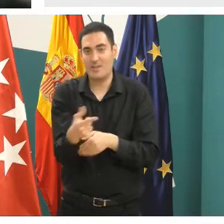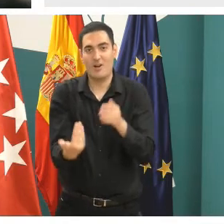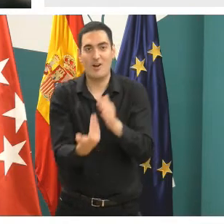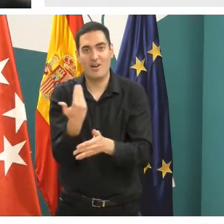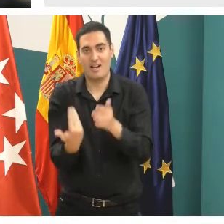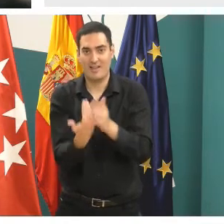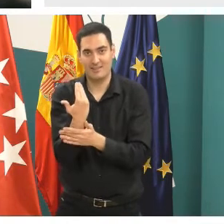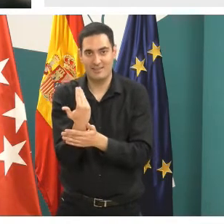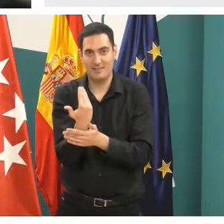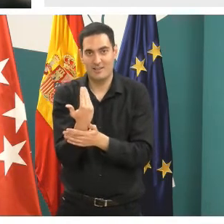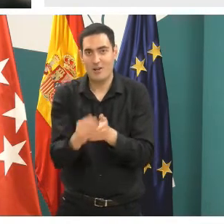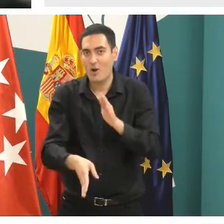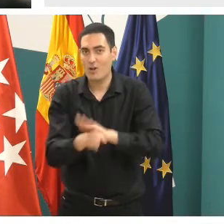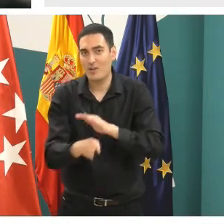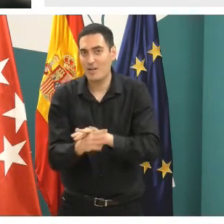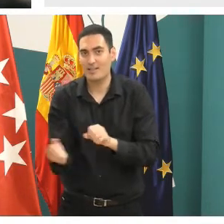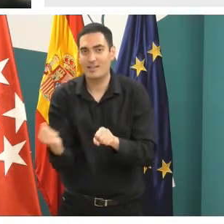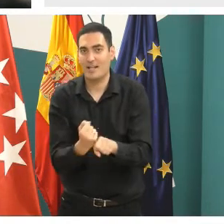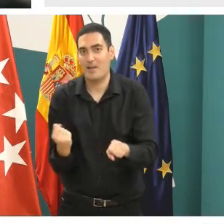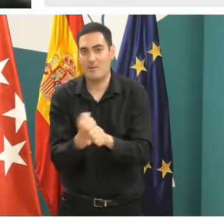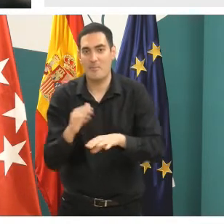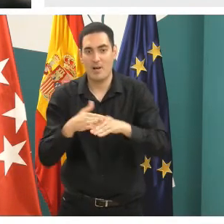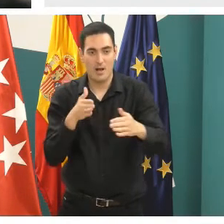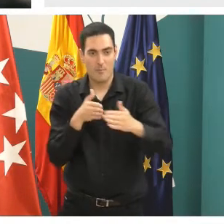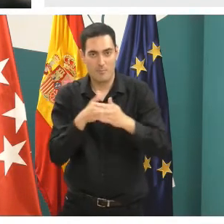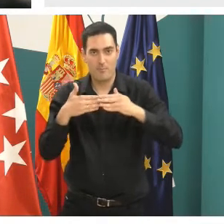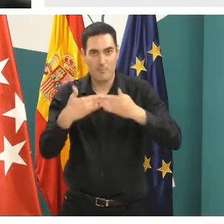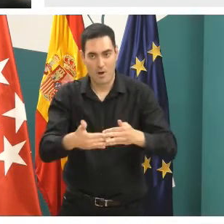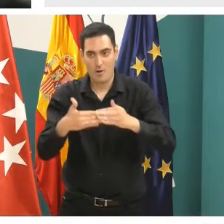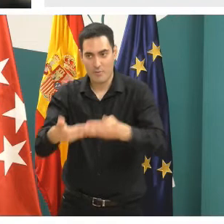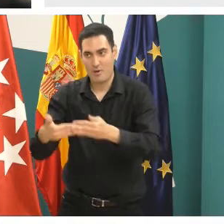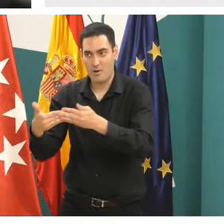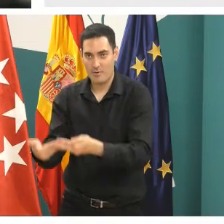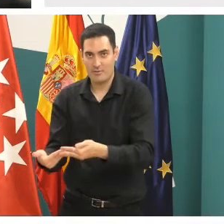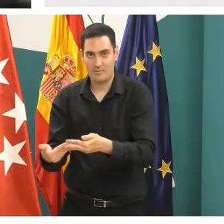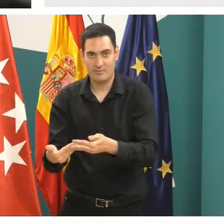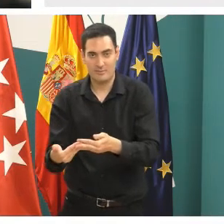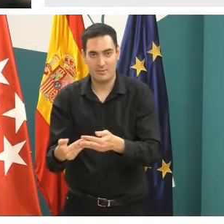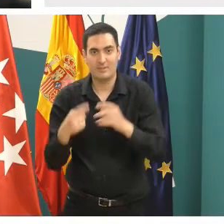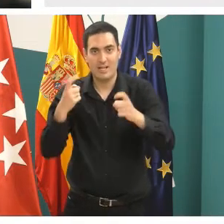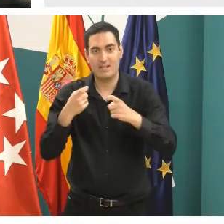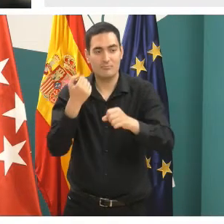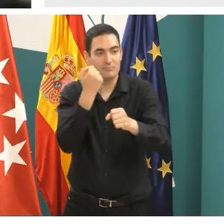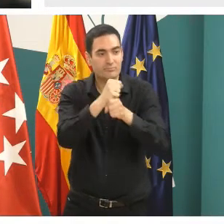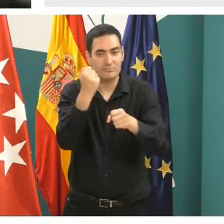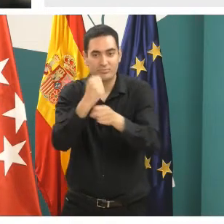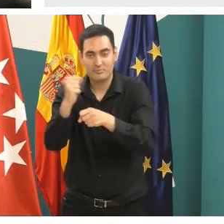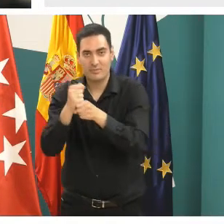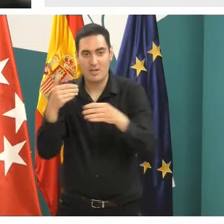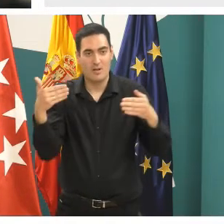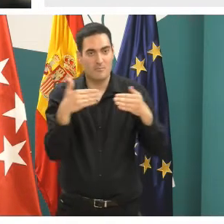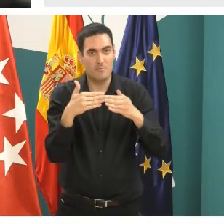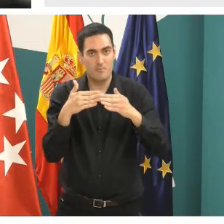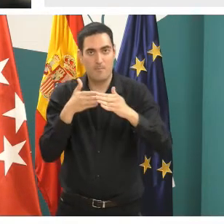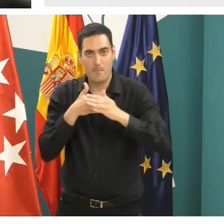jornadas pues sigamos trabajando para eliminar barreras, en este caso la eliminación de las barreras auditivas. Bueno,